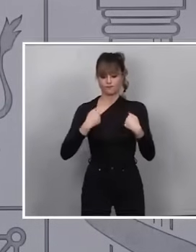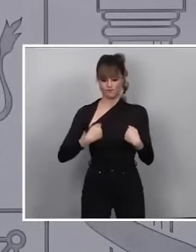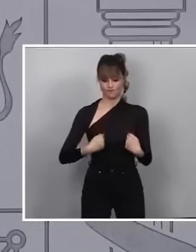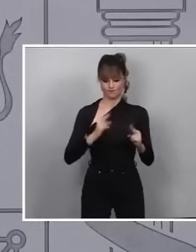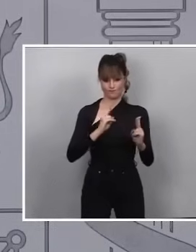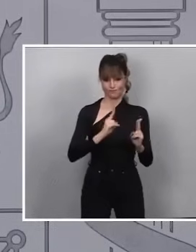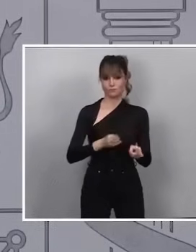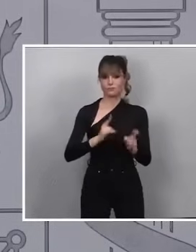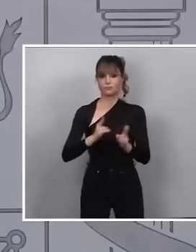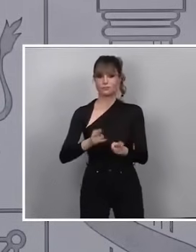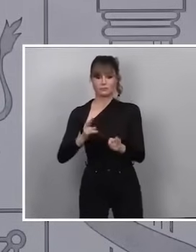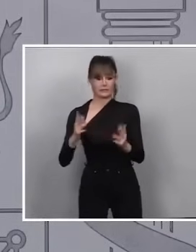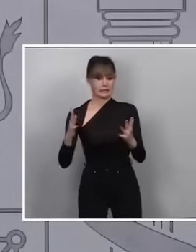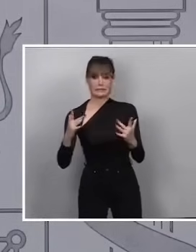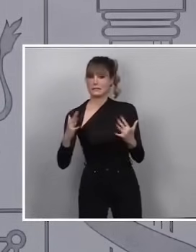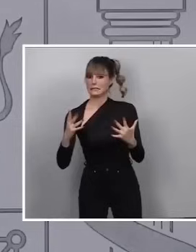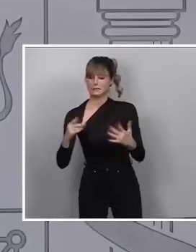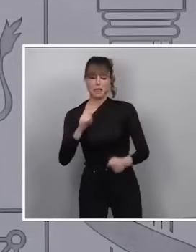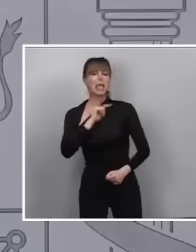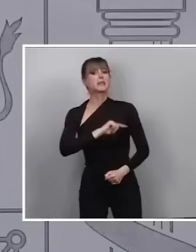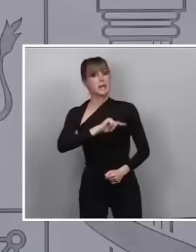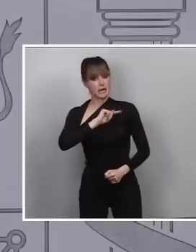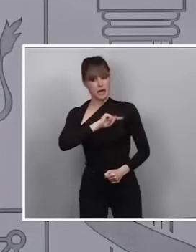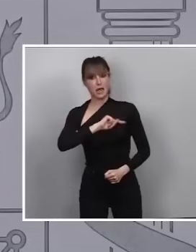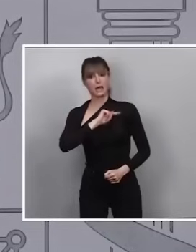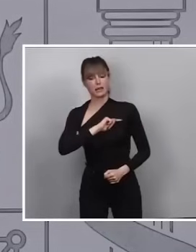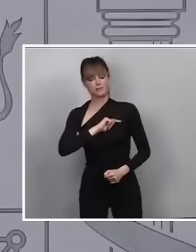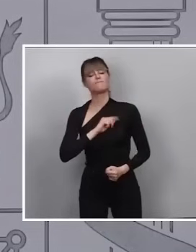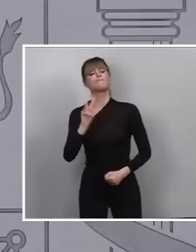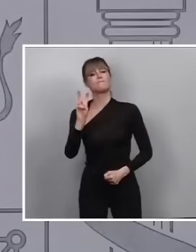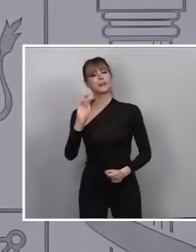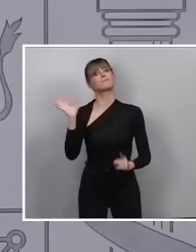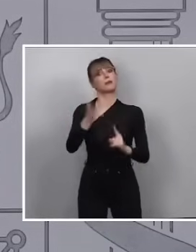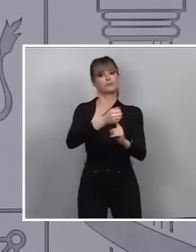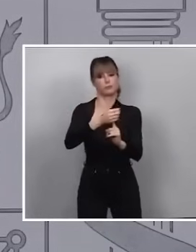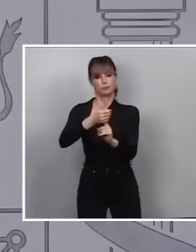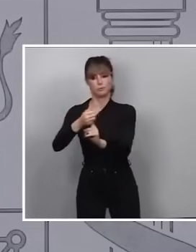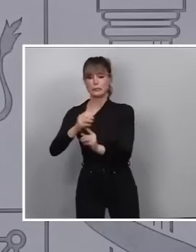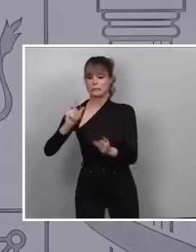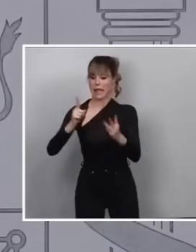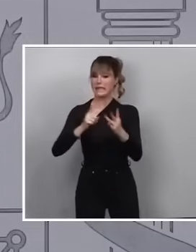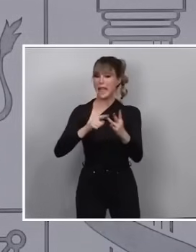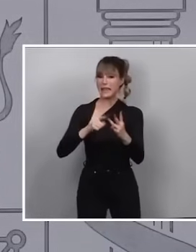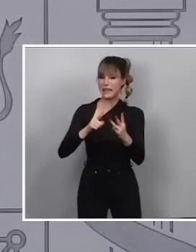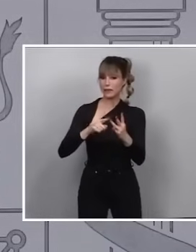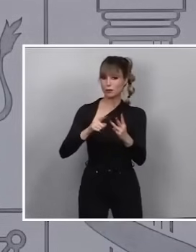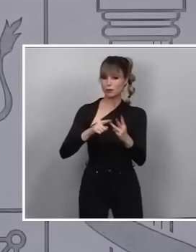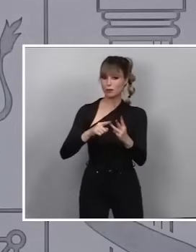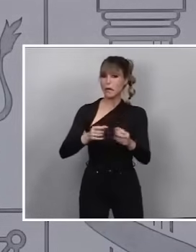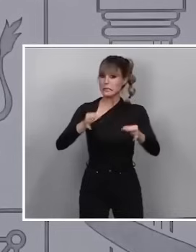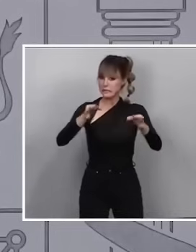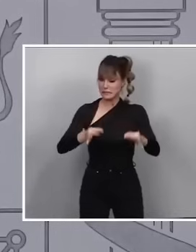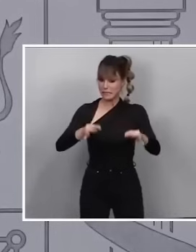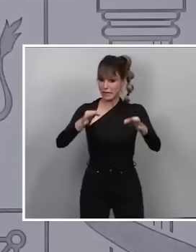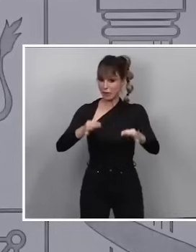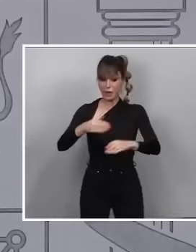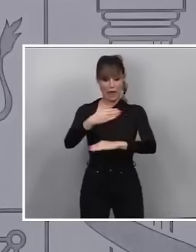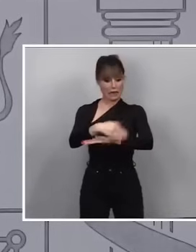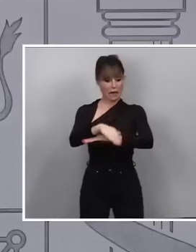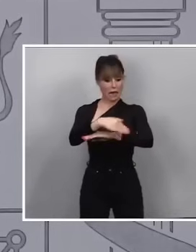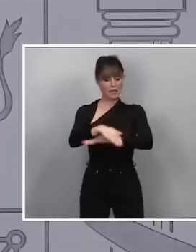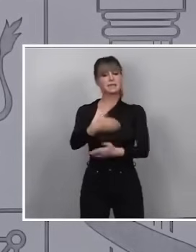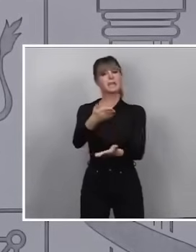fallecidos con la prontitud y la dignidad que merecen el tercero es garantizar la seguridad en las